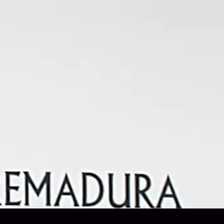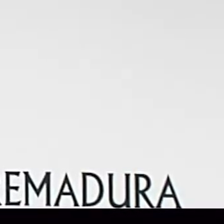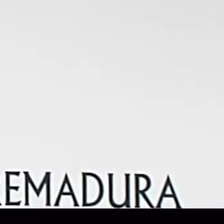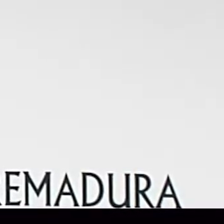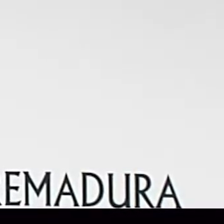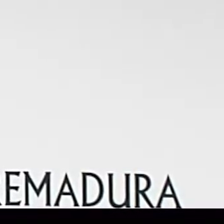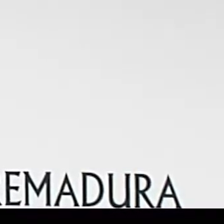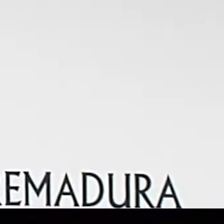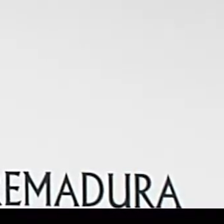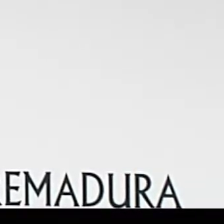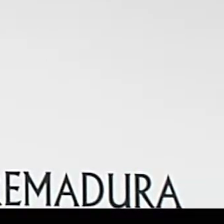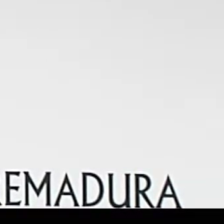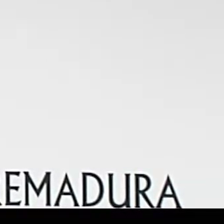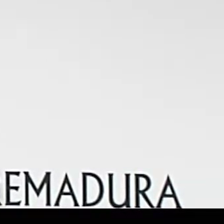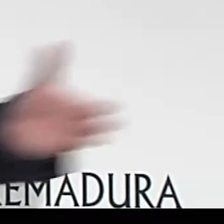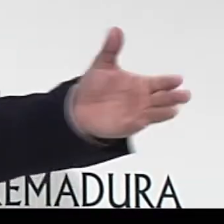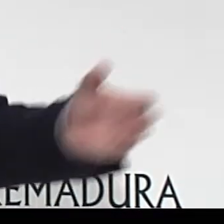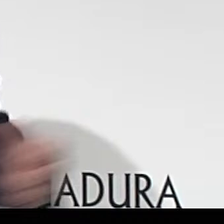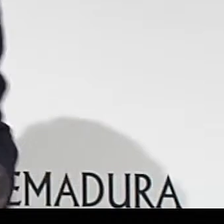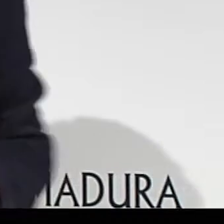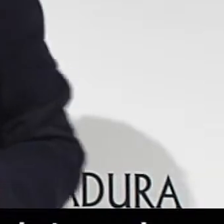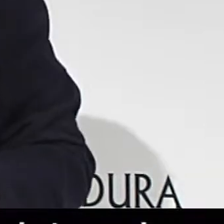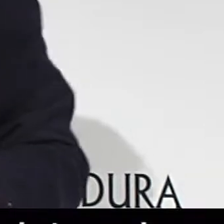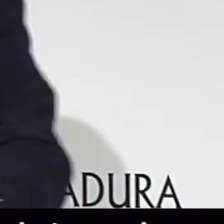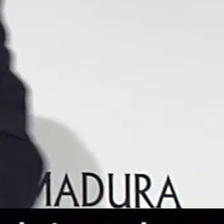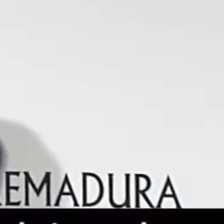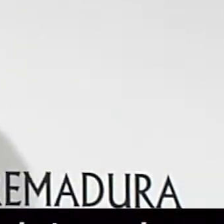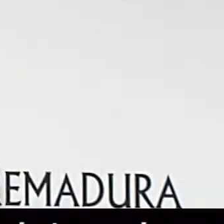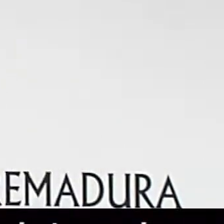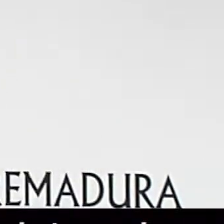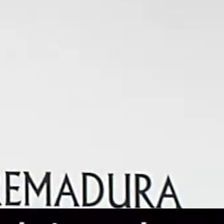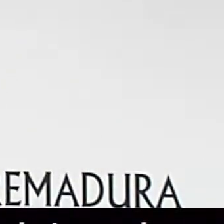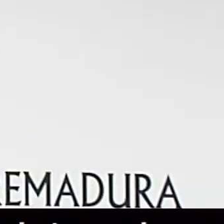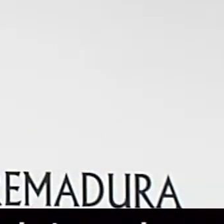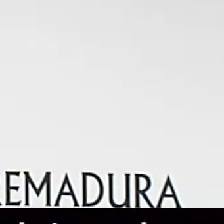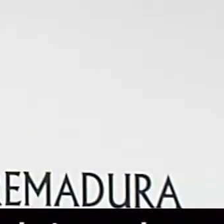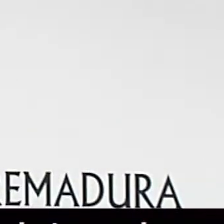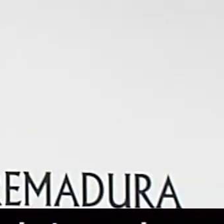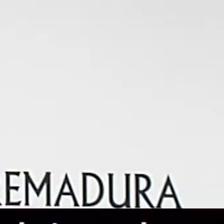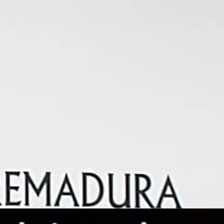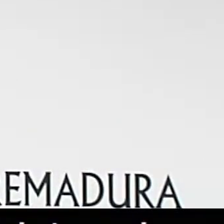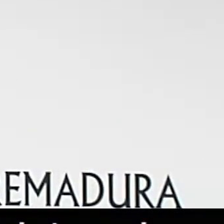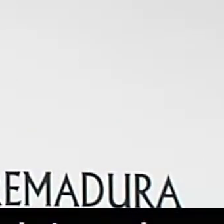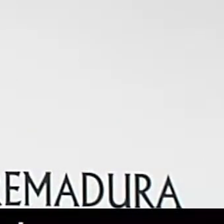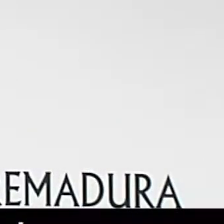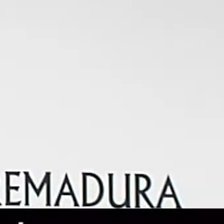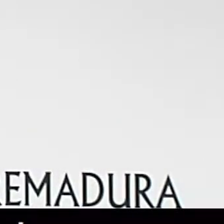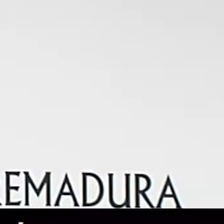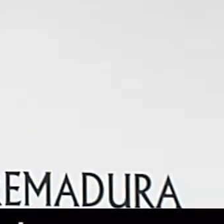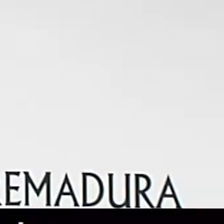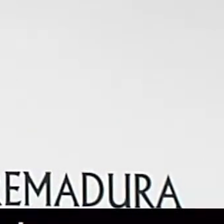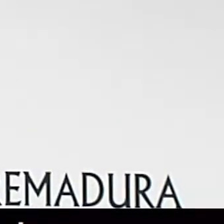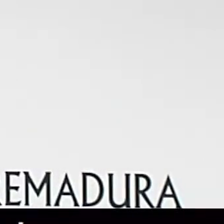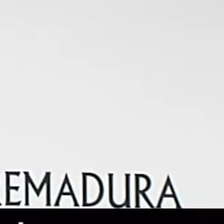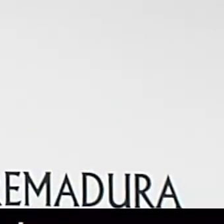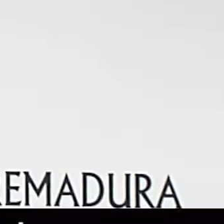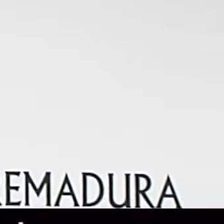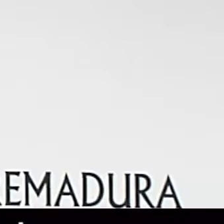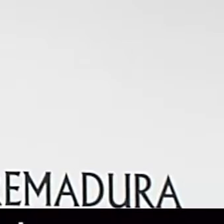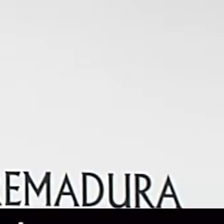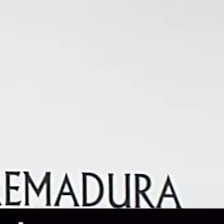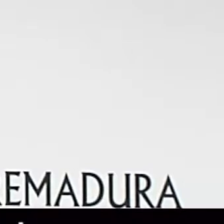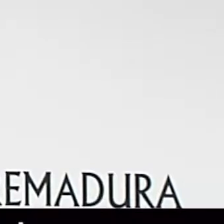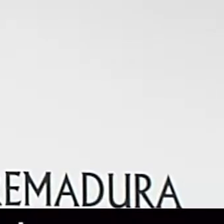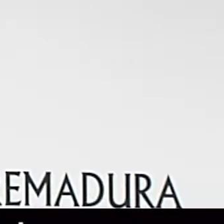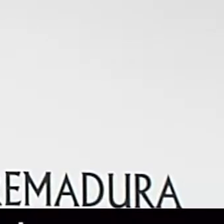a esta rueda de prensa en la que me acompaña mi compañera Begoña García Bernal,